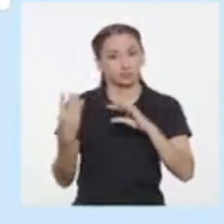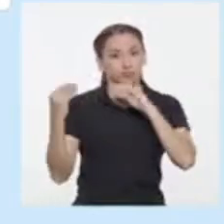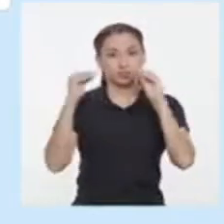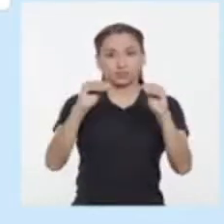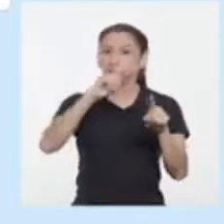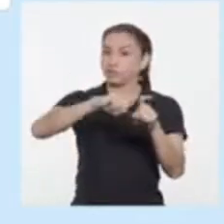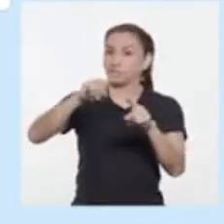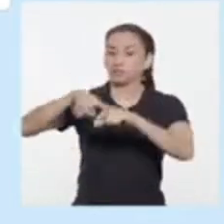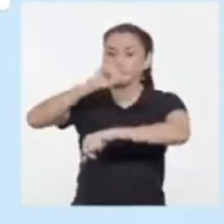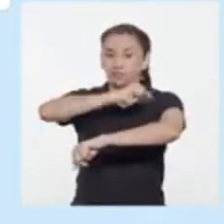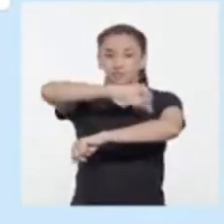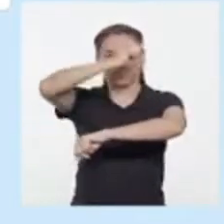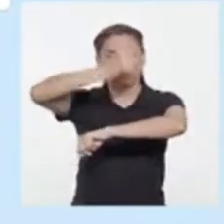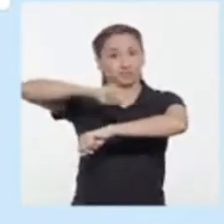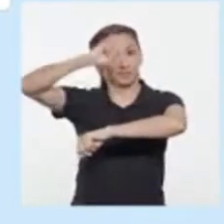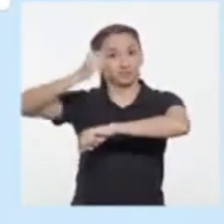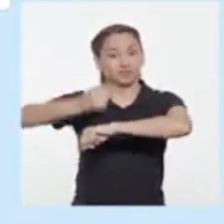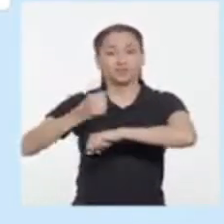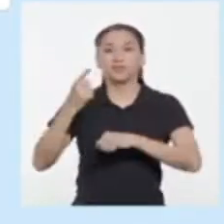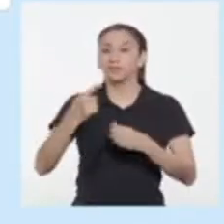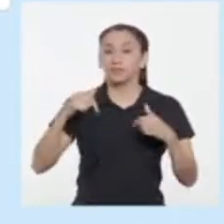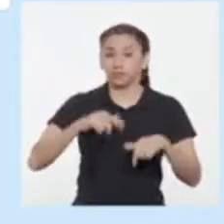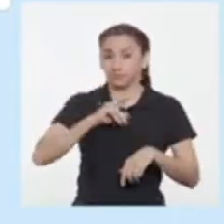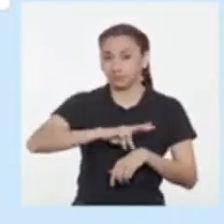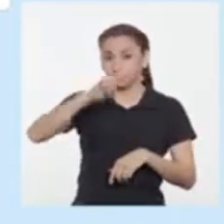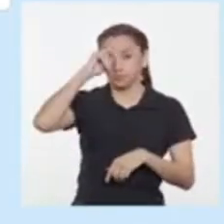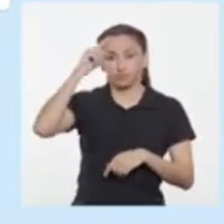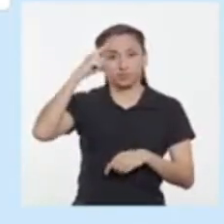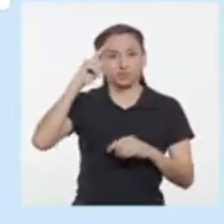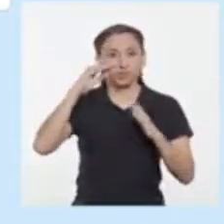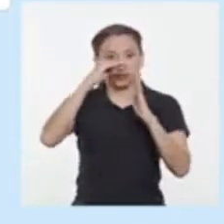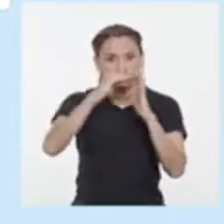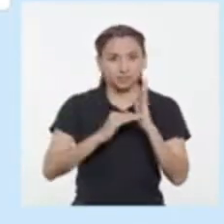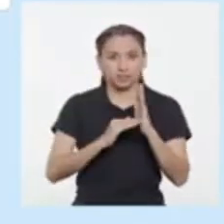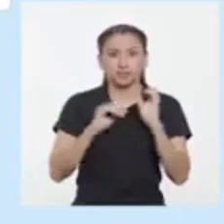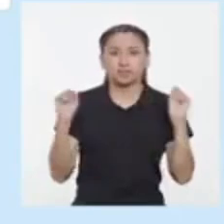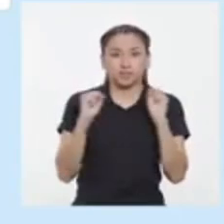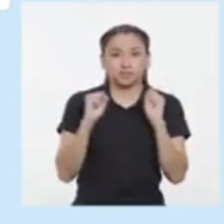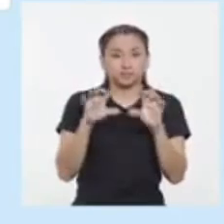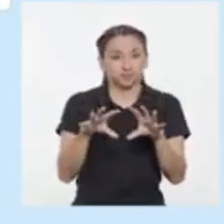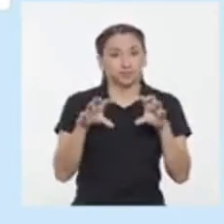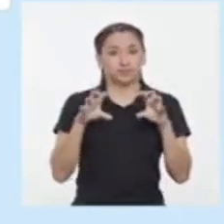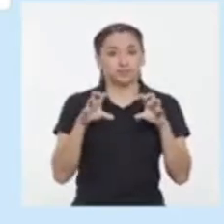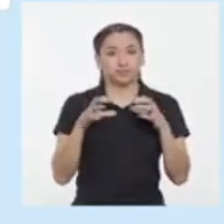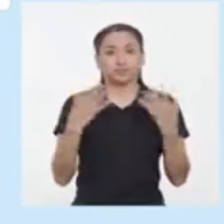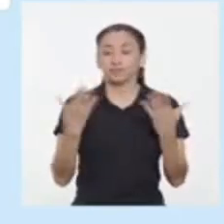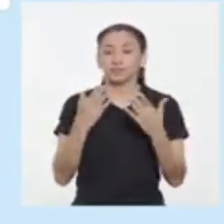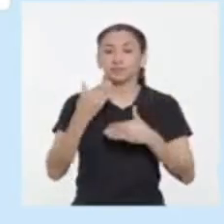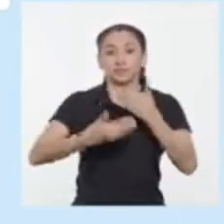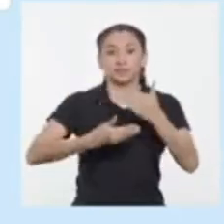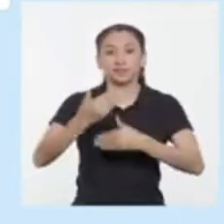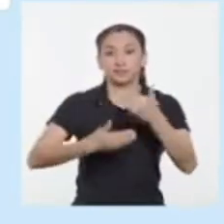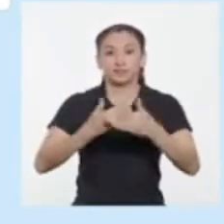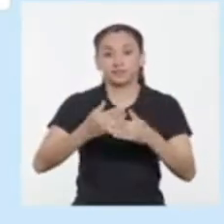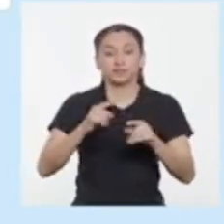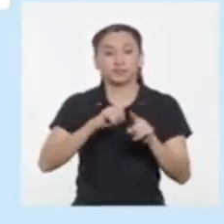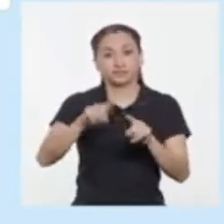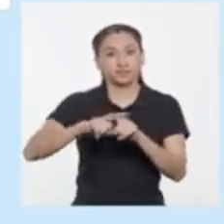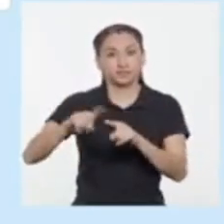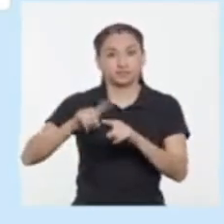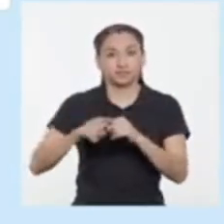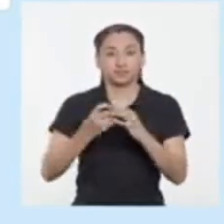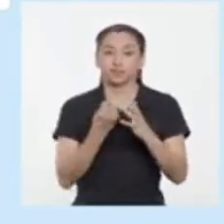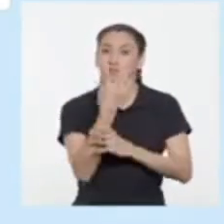estado implementando en las zonas altoandinas de nuestro país para mitigar el impacto de las bajas temperaturas, a fin de promover